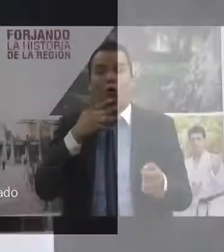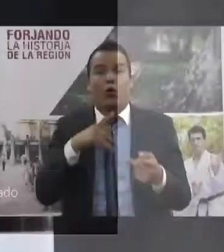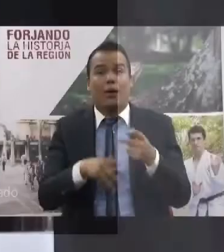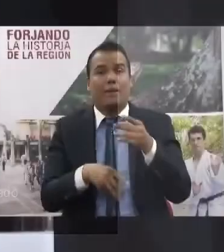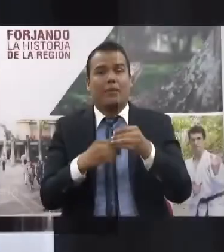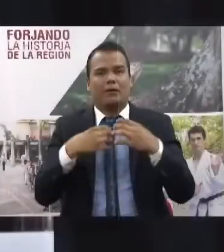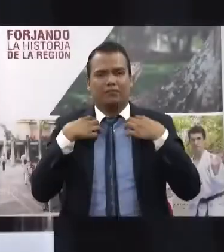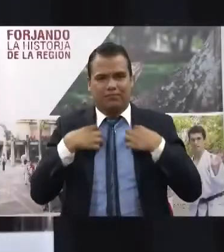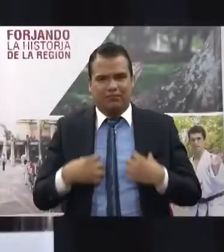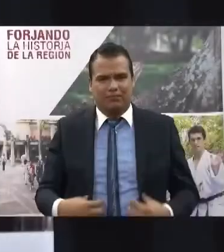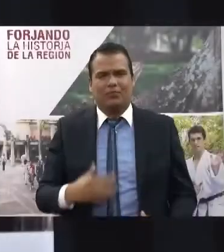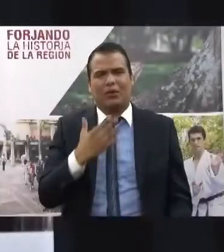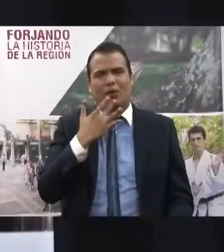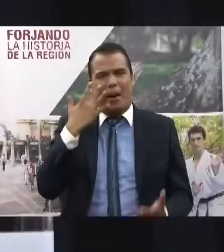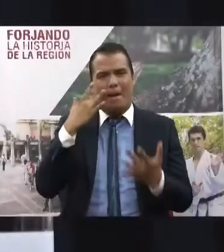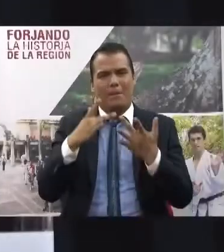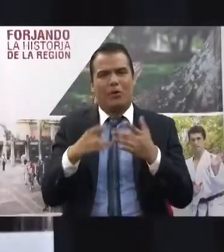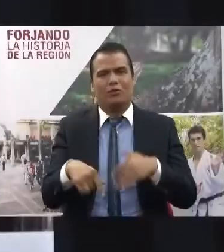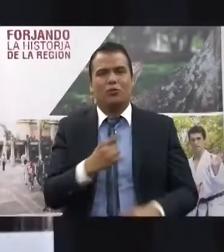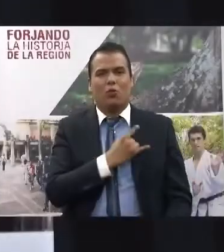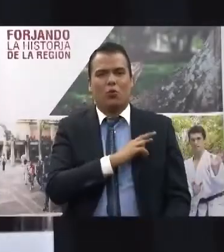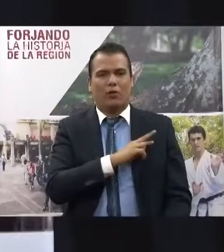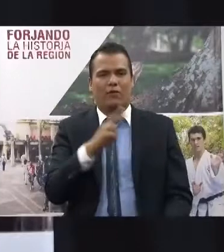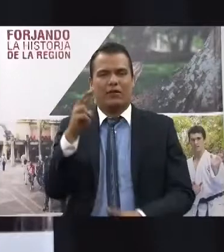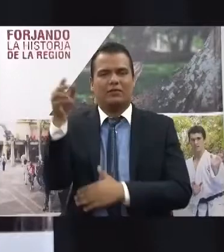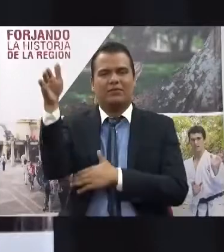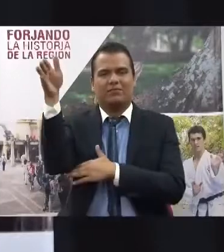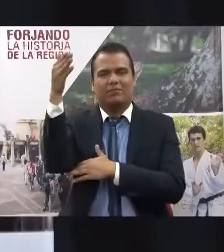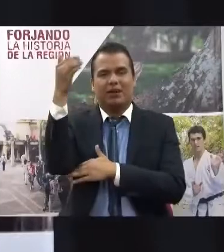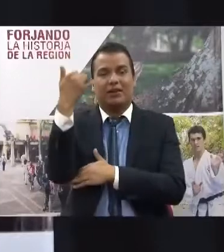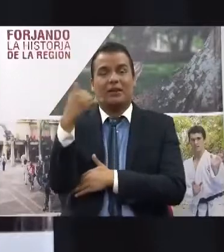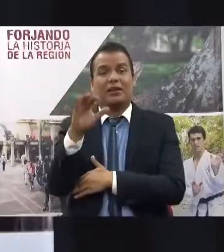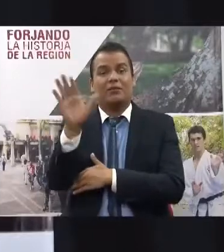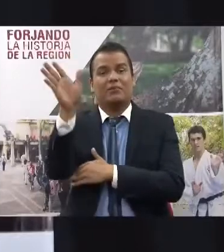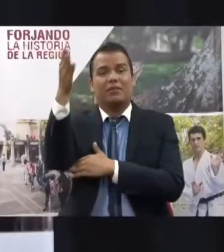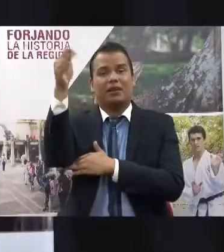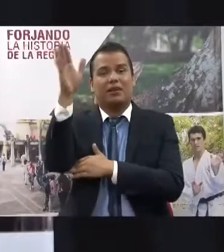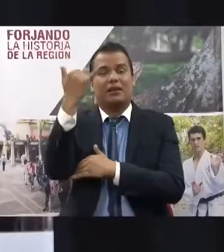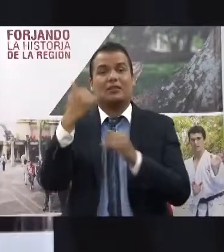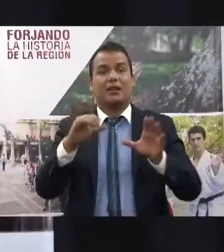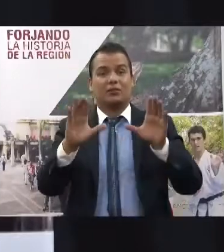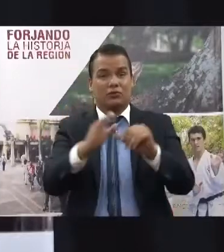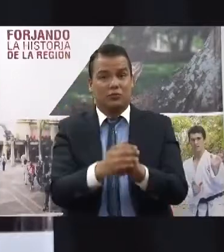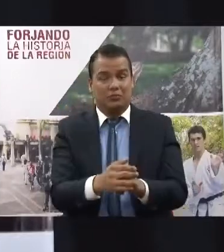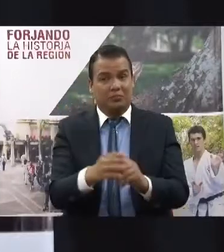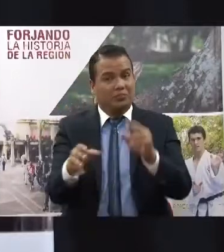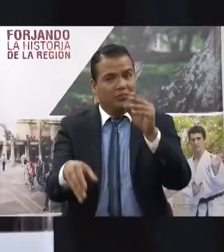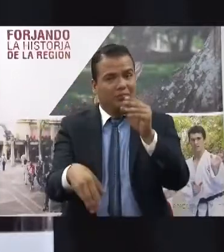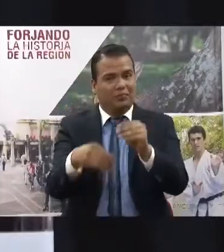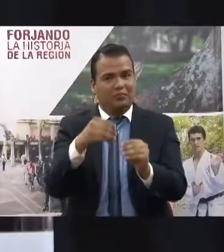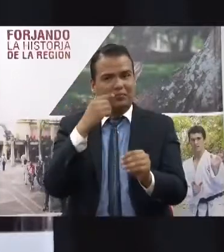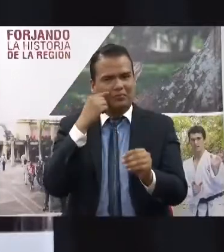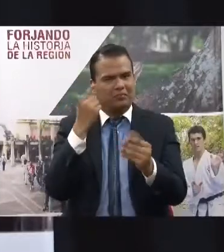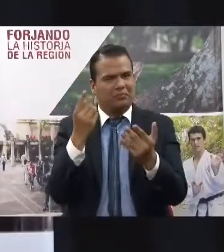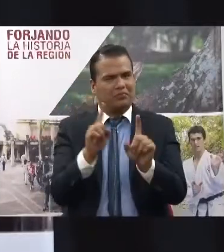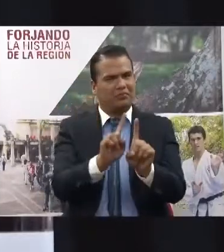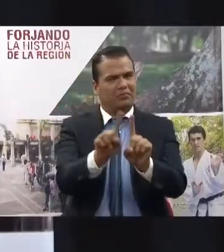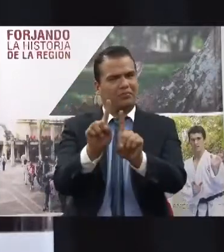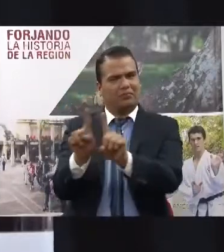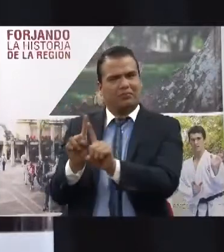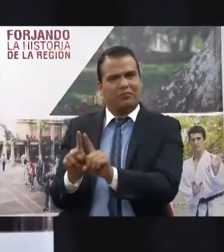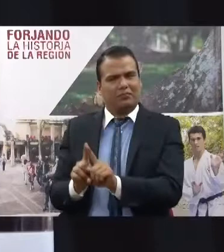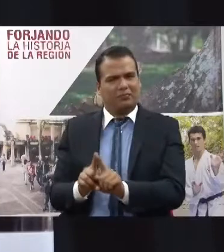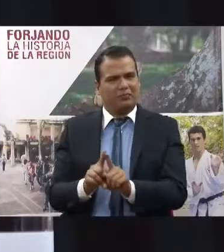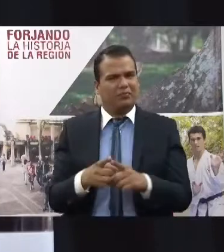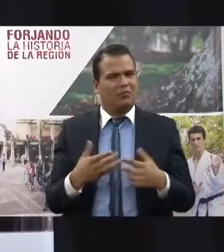y una estola con colores de la bandera de nuestra institución. Sin embargo, ustedes pueden apreciar algunas diferencias